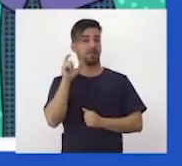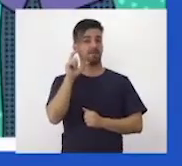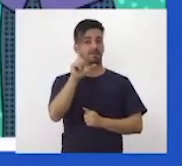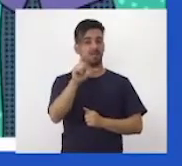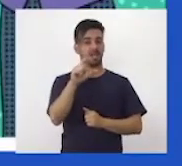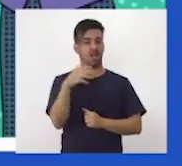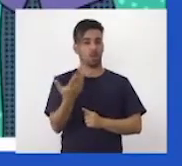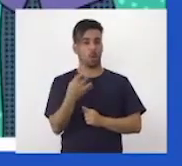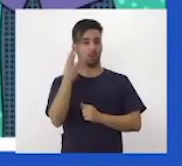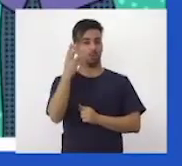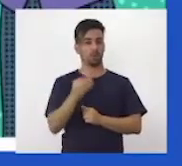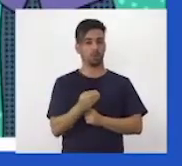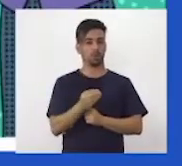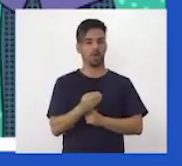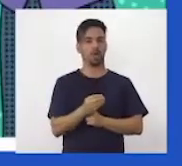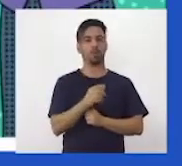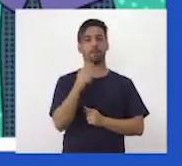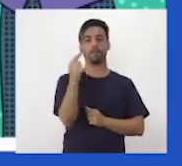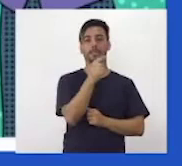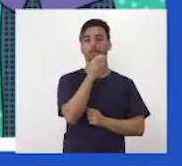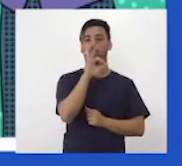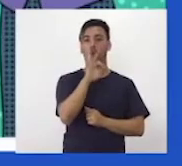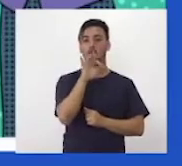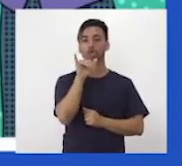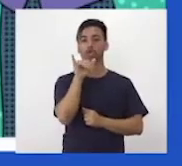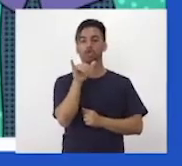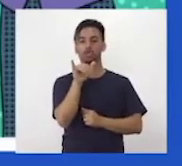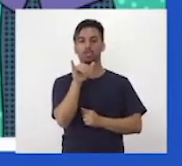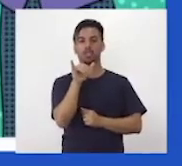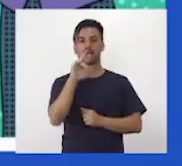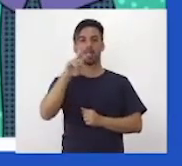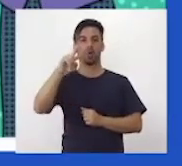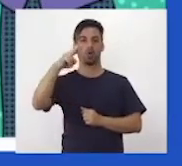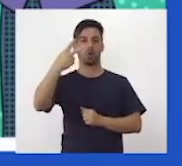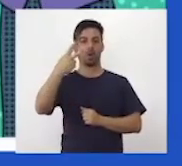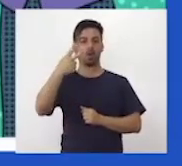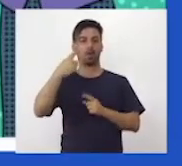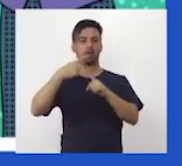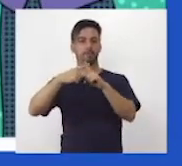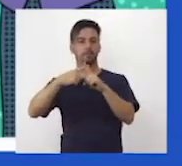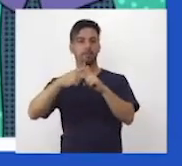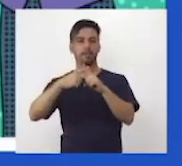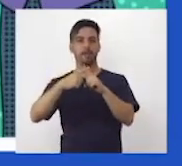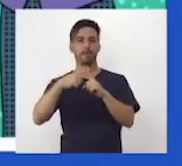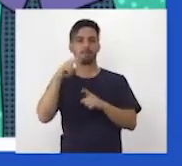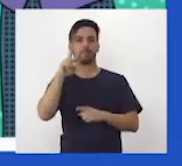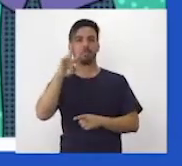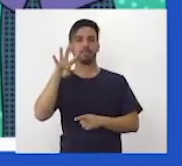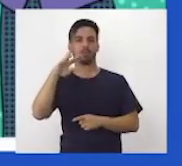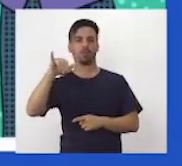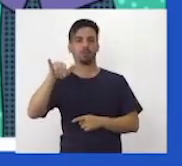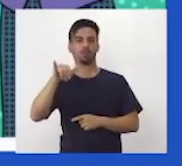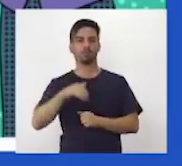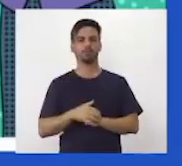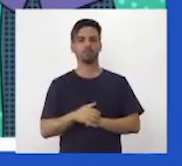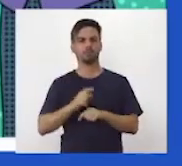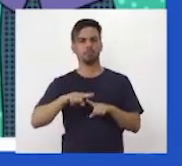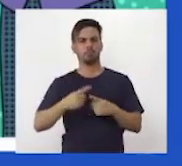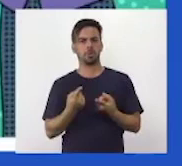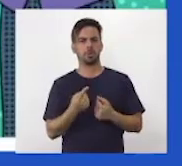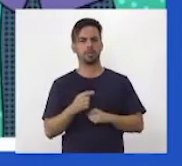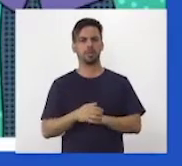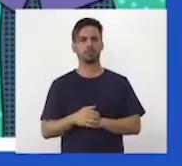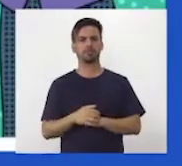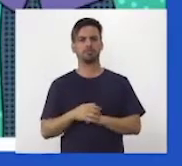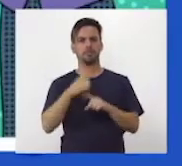Observa que al final te queda menos 8y al cuadrado más 24y. ¿Por qué más